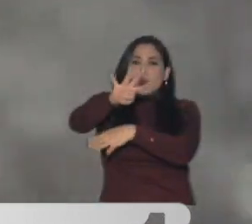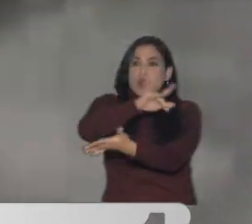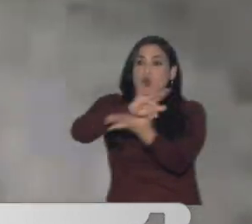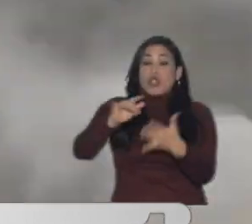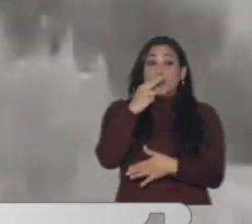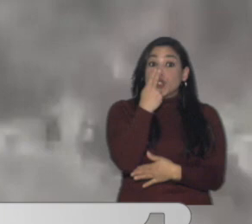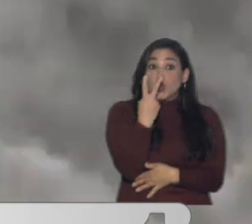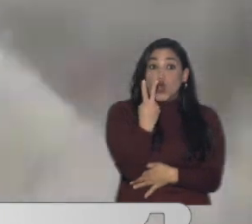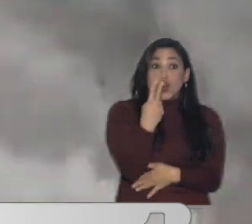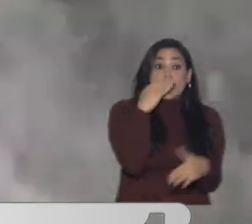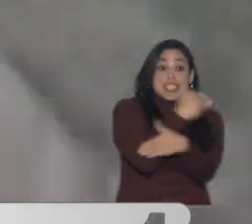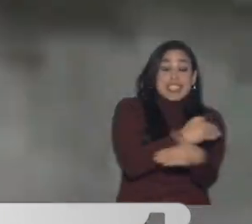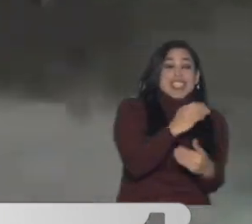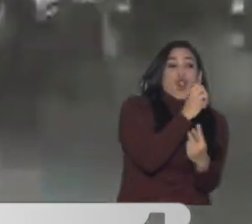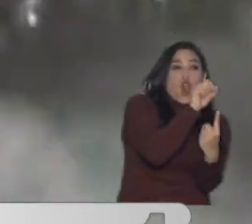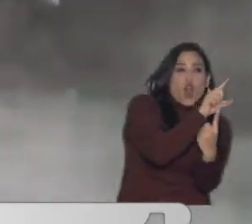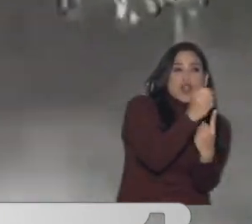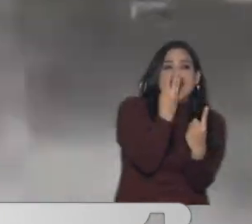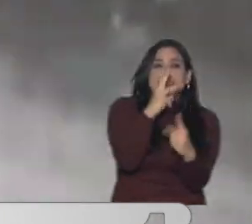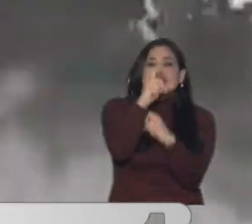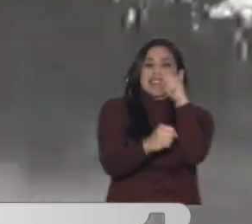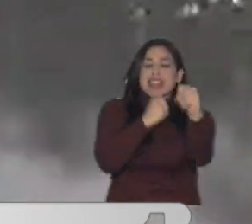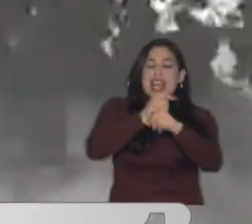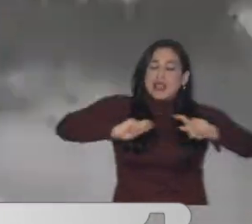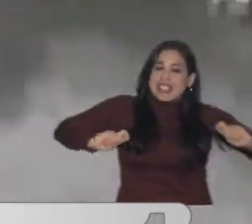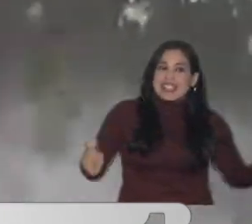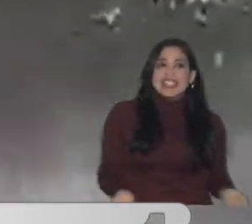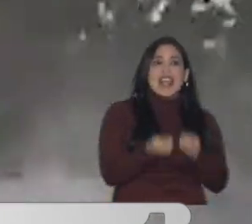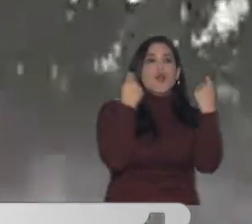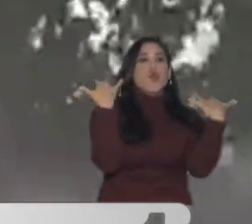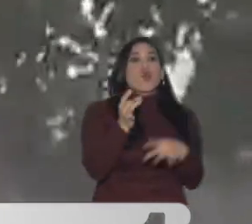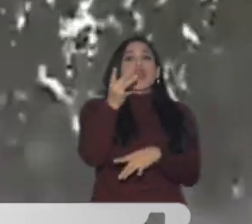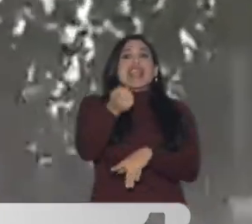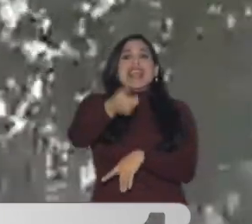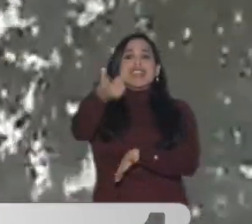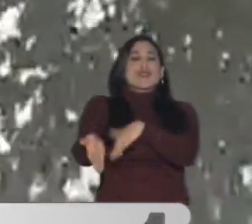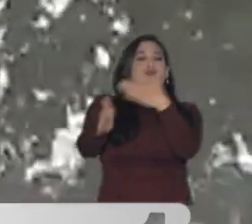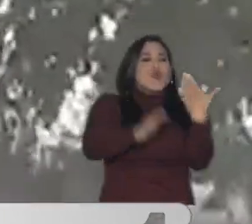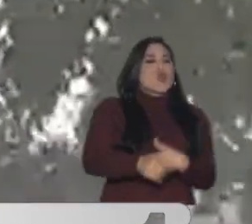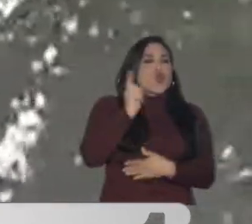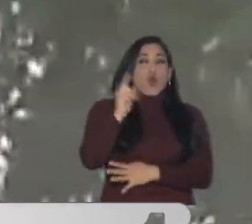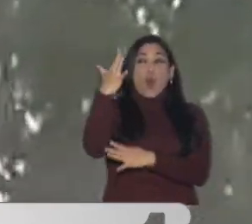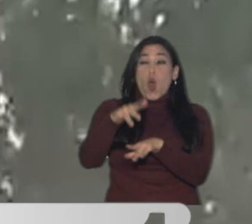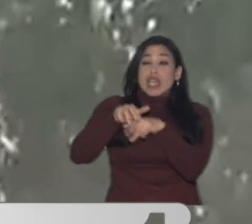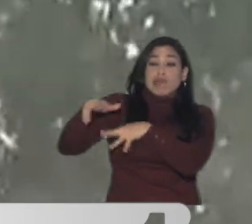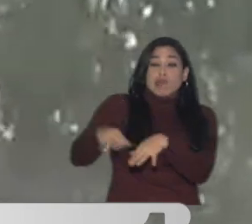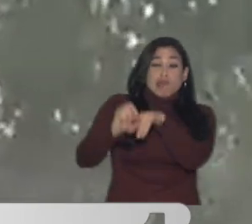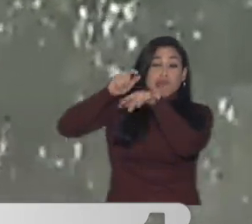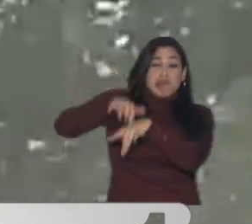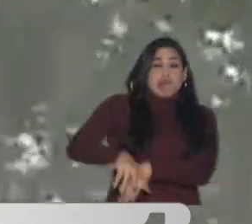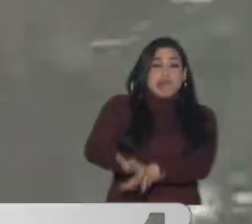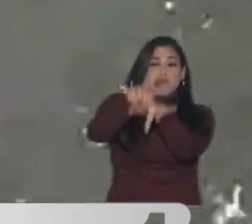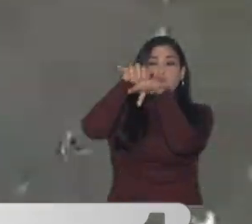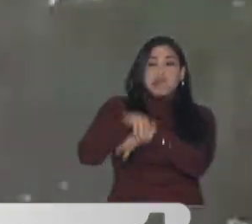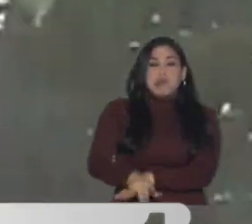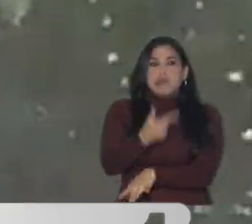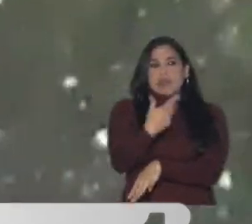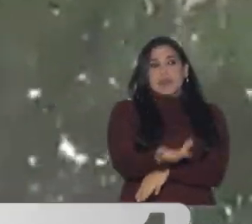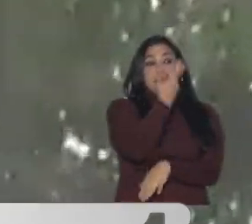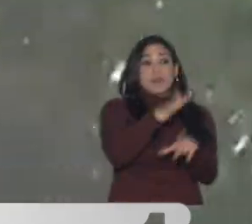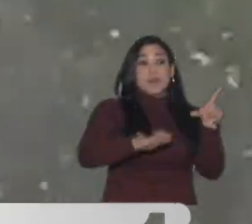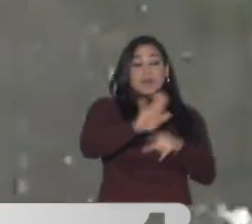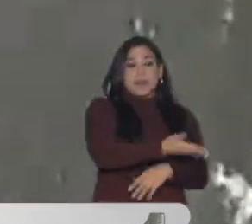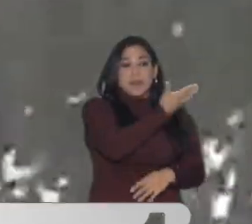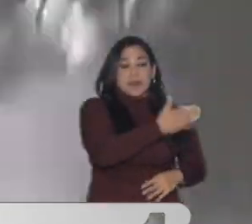Dos niños de 11 y 13 años se salvaron de morir en esta fuerte corriente. ¿Cómo fueron esos momentos que se vivieron?